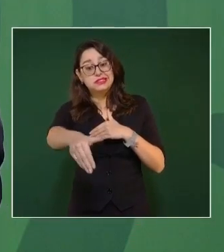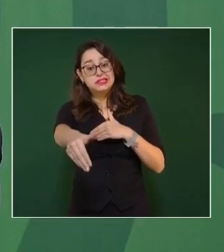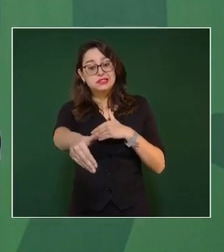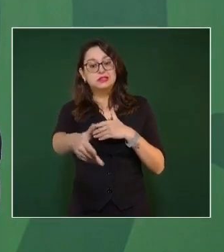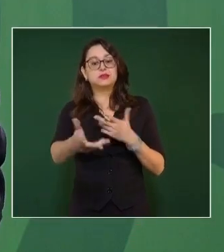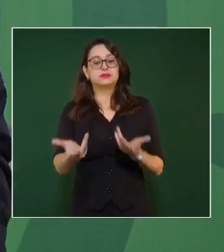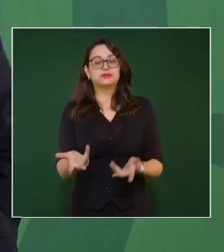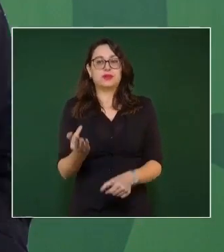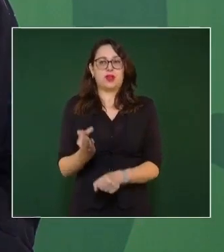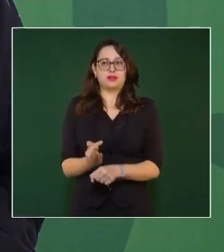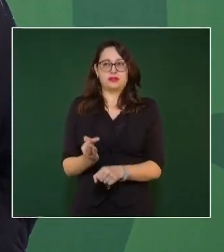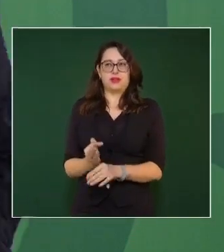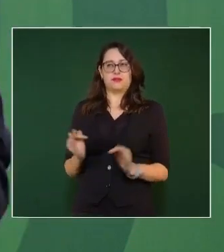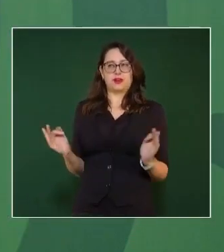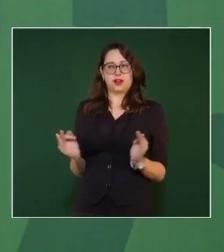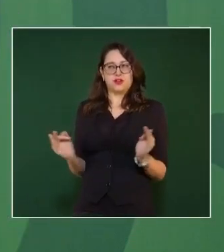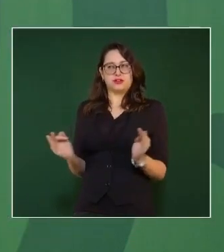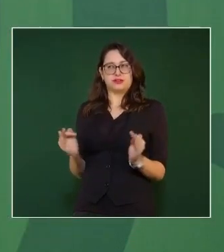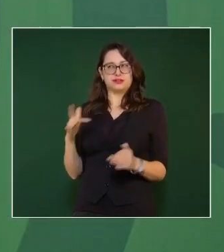ahora hay frío, pero